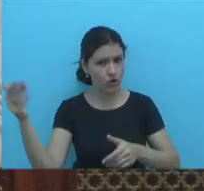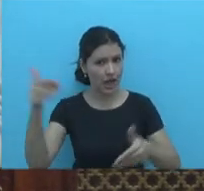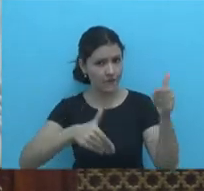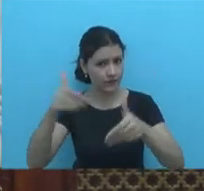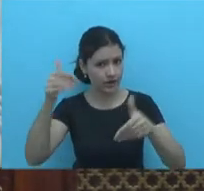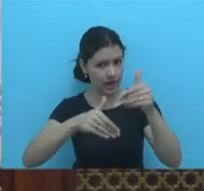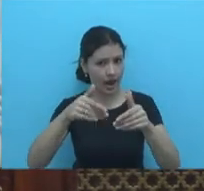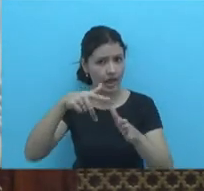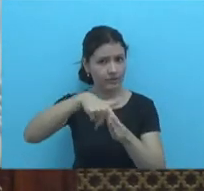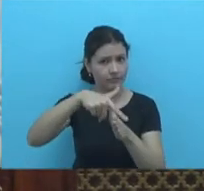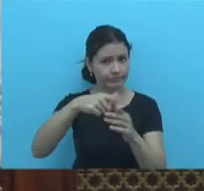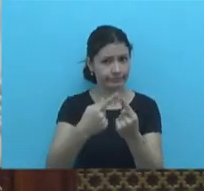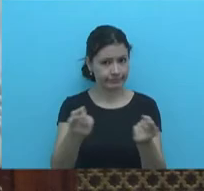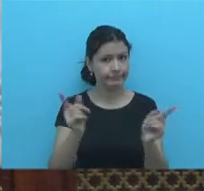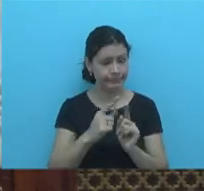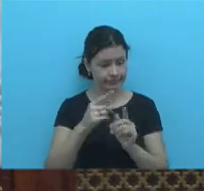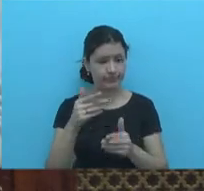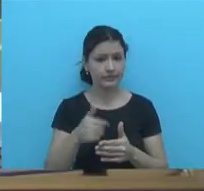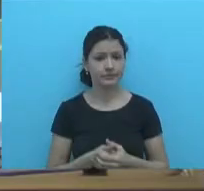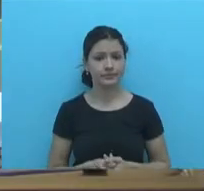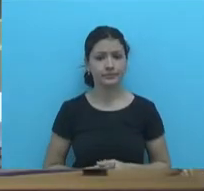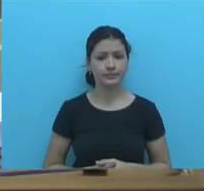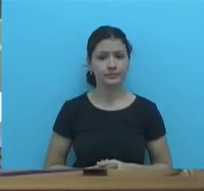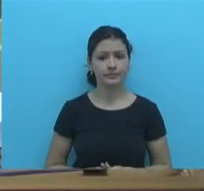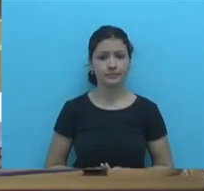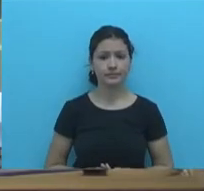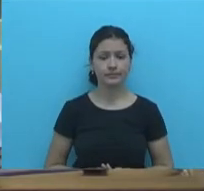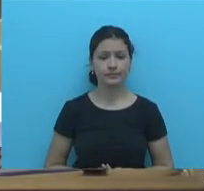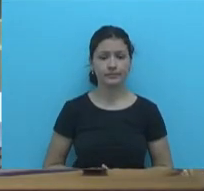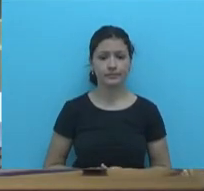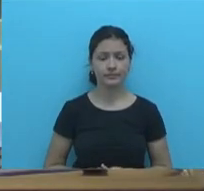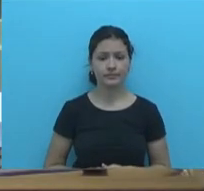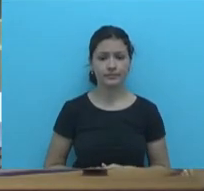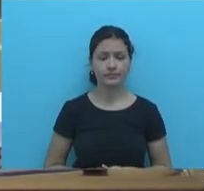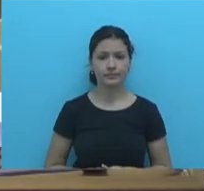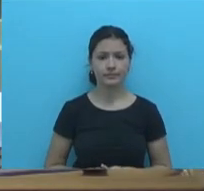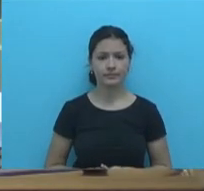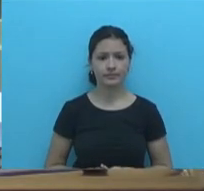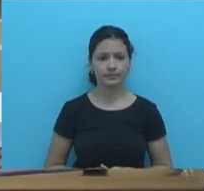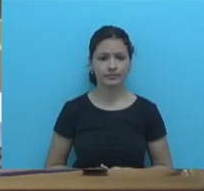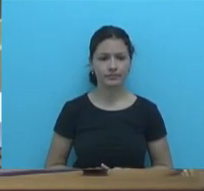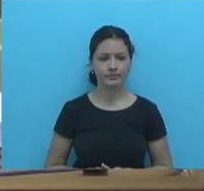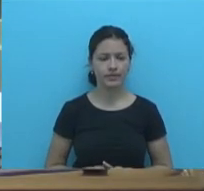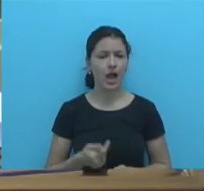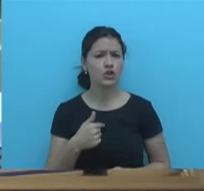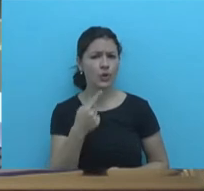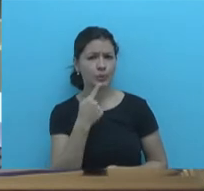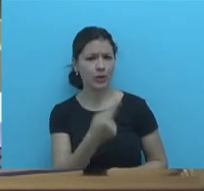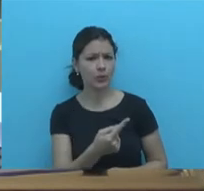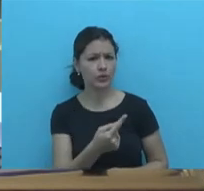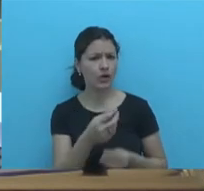así los carros. Vamos, después contestás. El diputado. No respondió a mi pregunta acerca